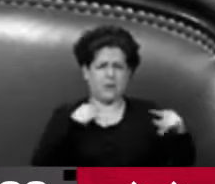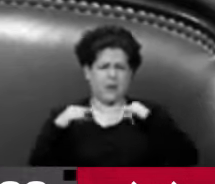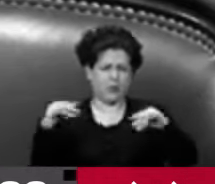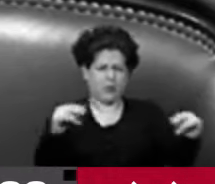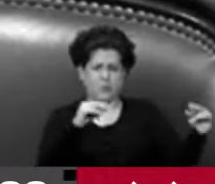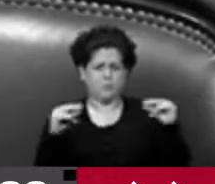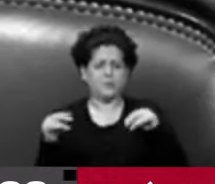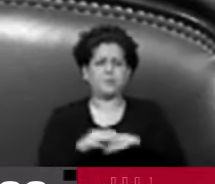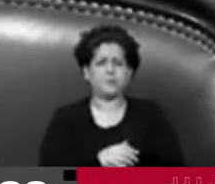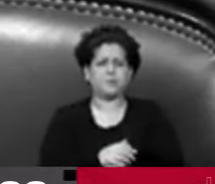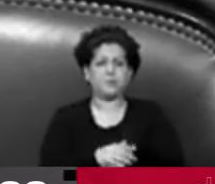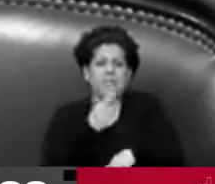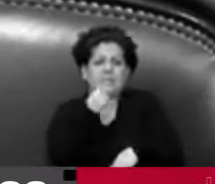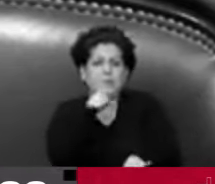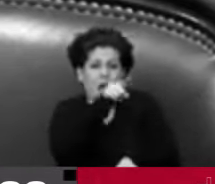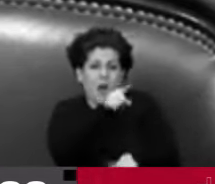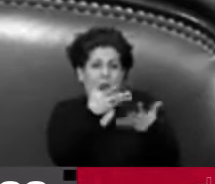Presidente.